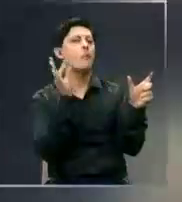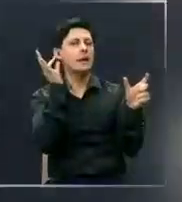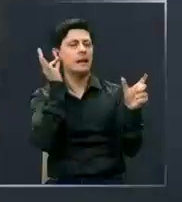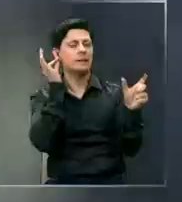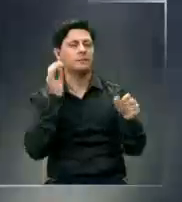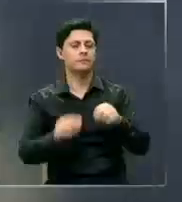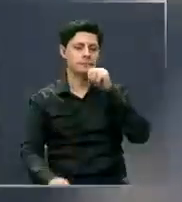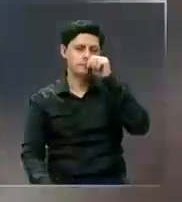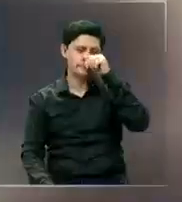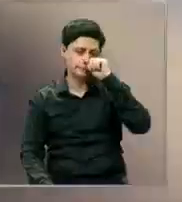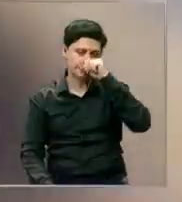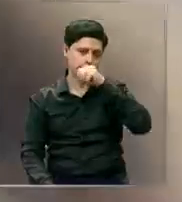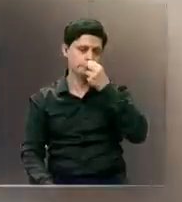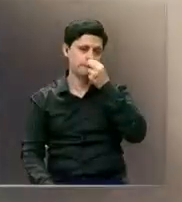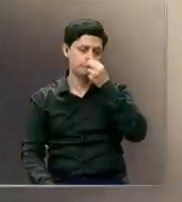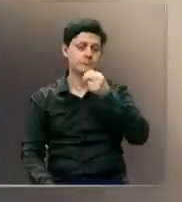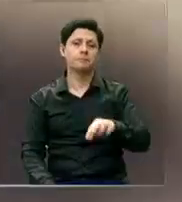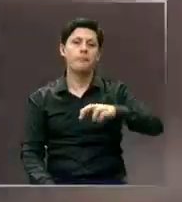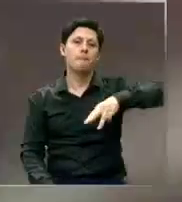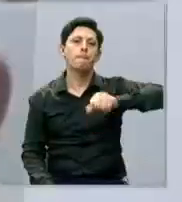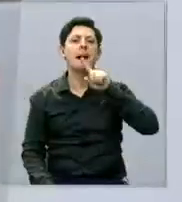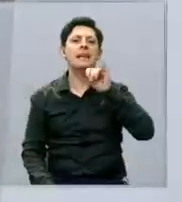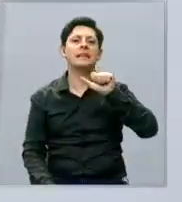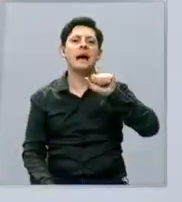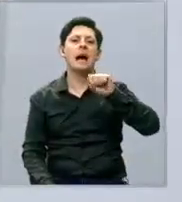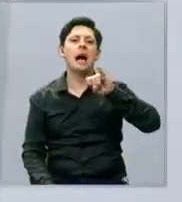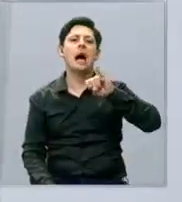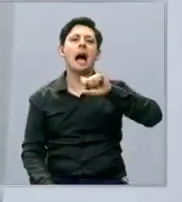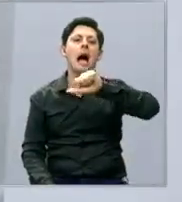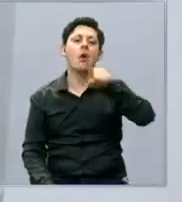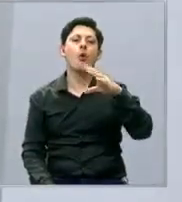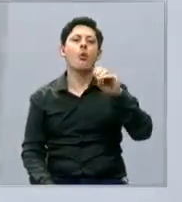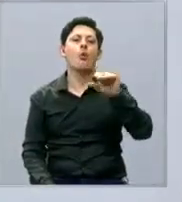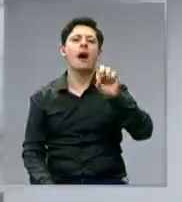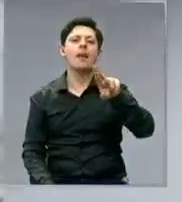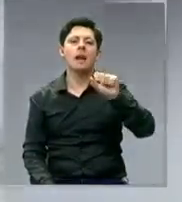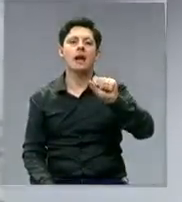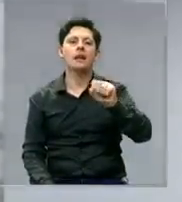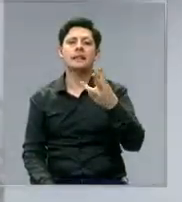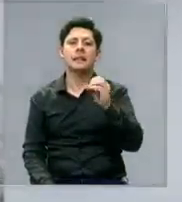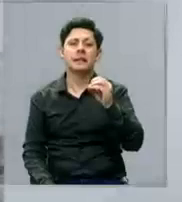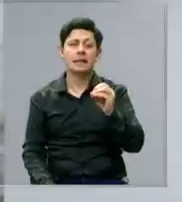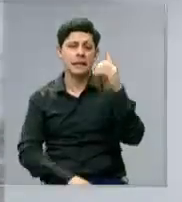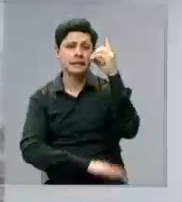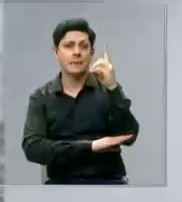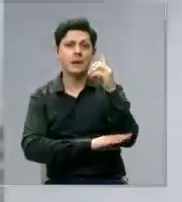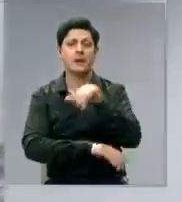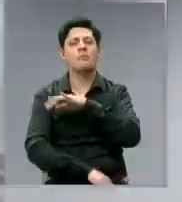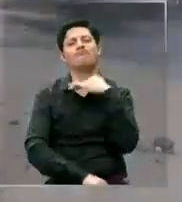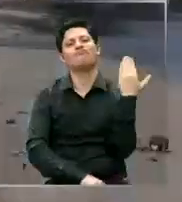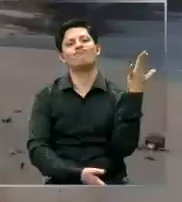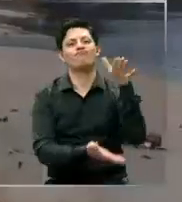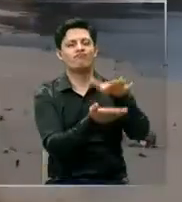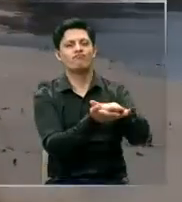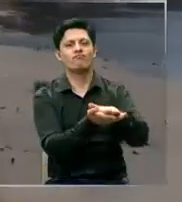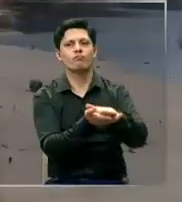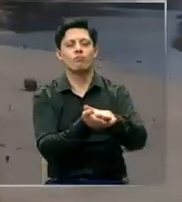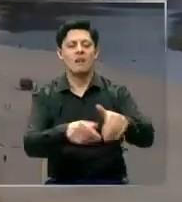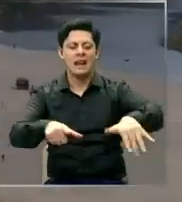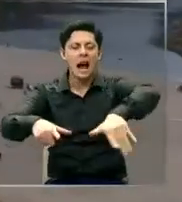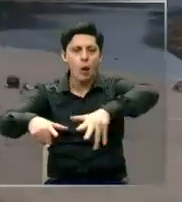Un extraño vuelco podría tener el caso de Matías Cuadra, joven estudiante secuestrado el 30 de diciembre, apareciendo días más tarde fallecido en el sector de